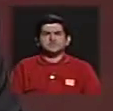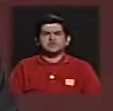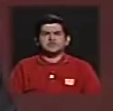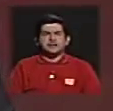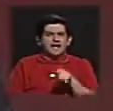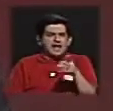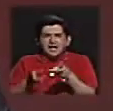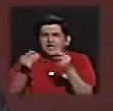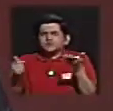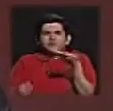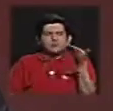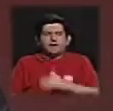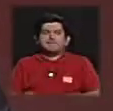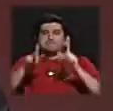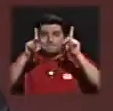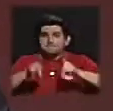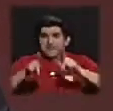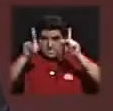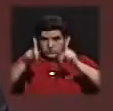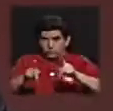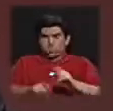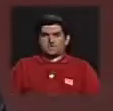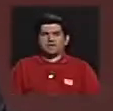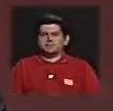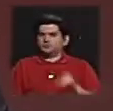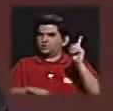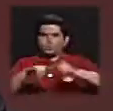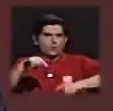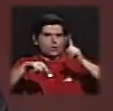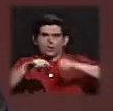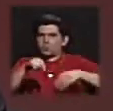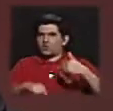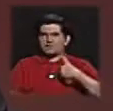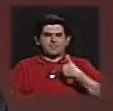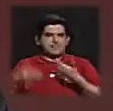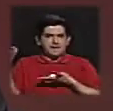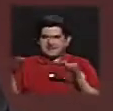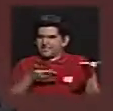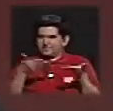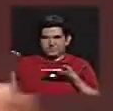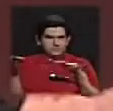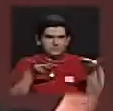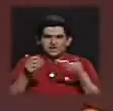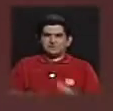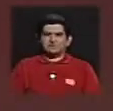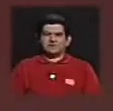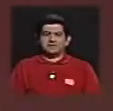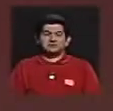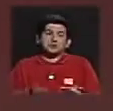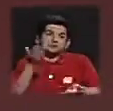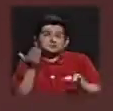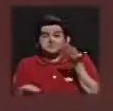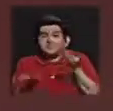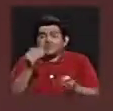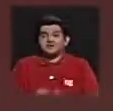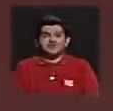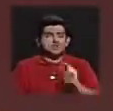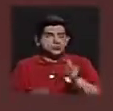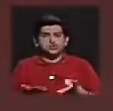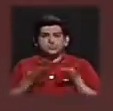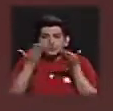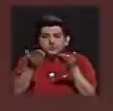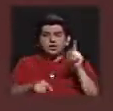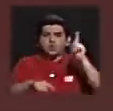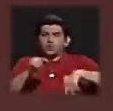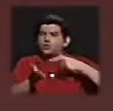venir a solventar es que las personas que no pueden adquirir un servicio, sea porque no se les suministra o